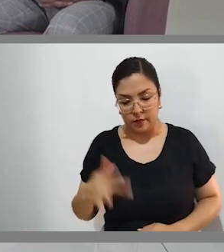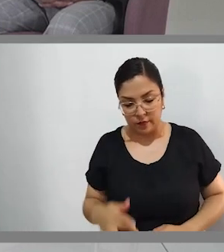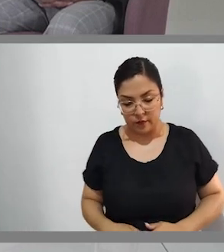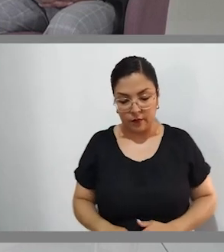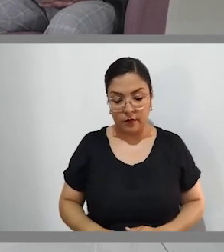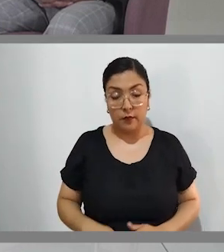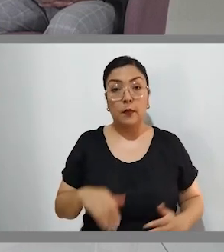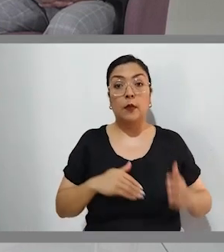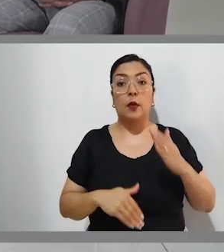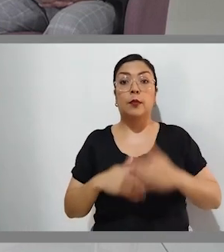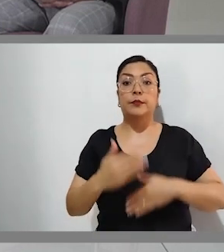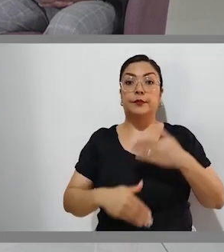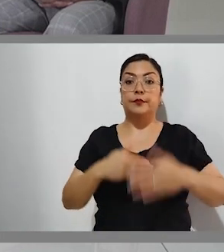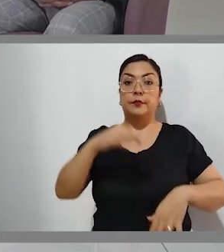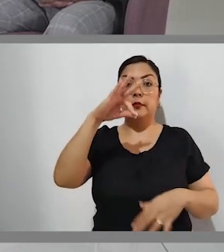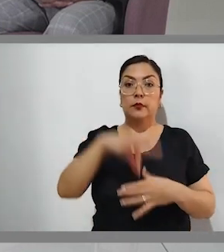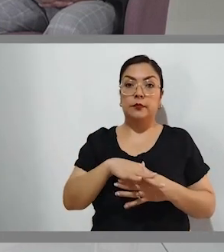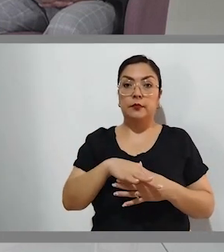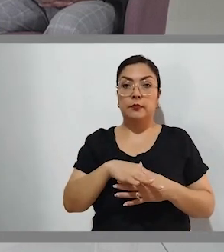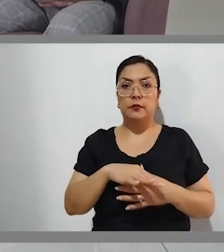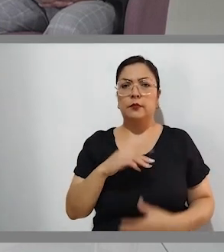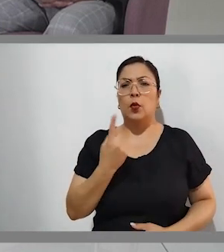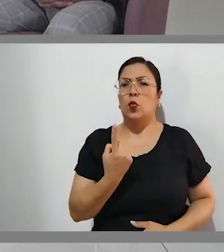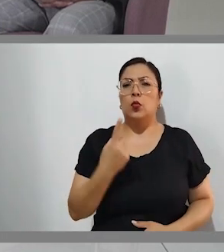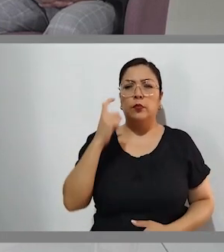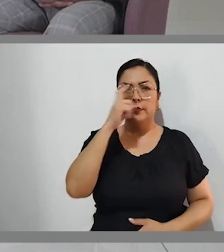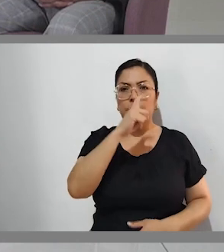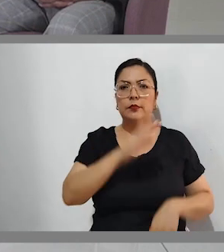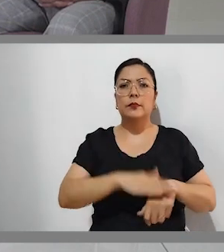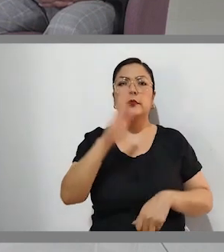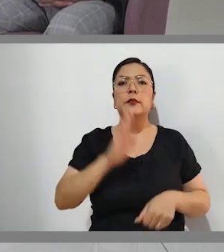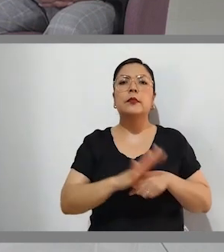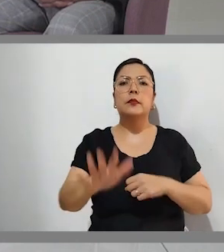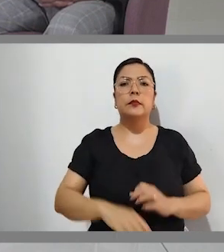este proceso electoral, del trabajo de la dirección en un proceso?